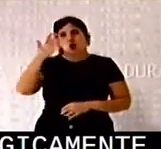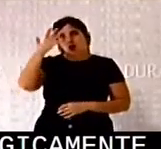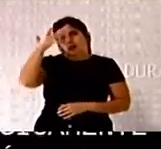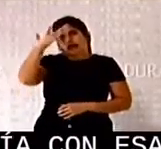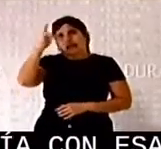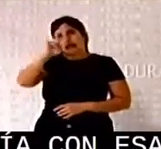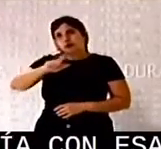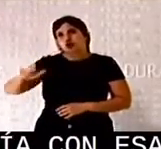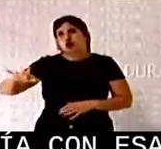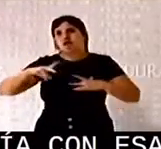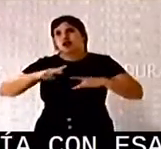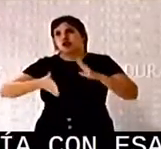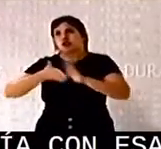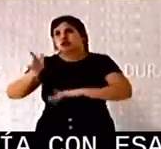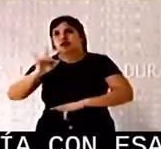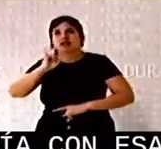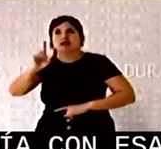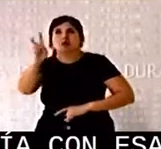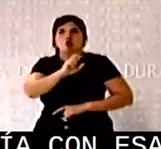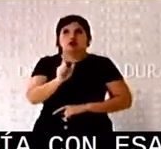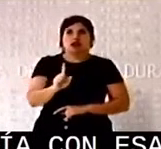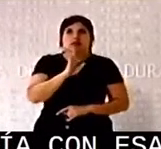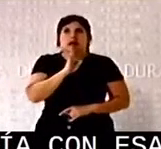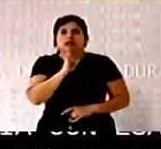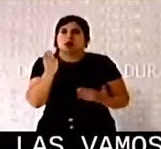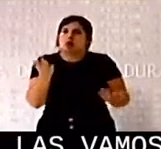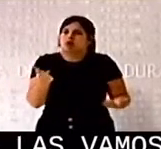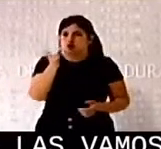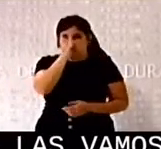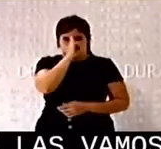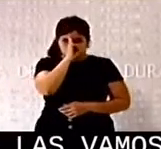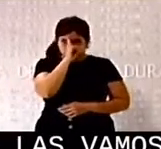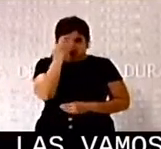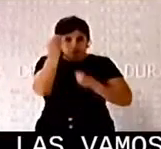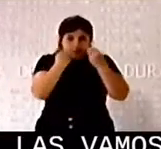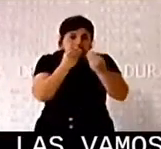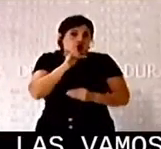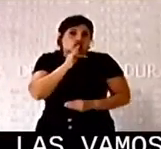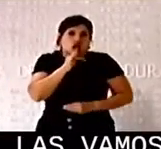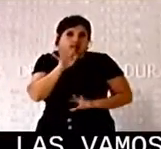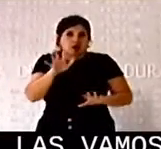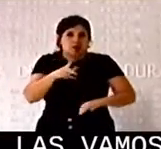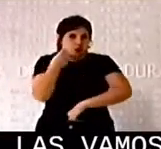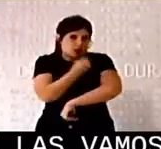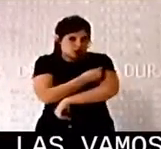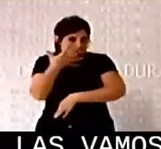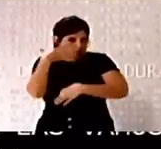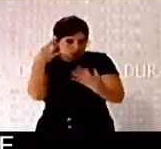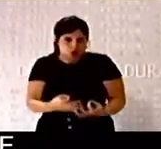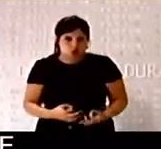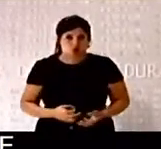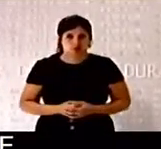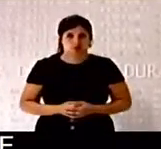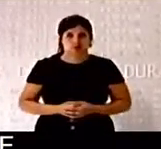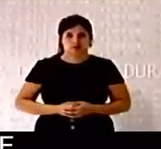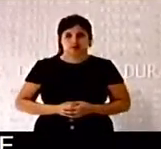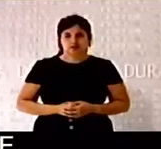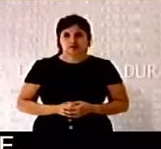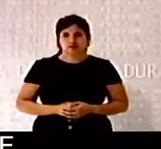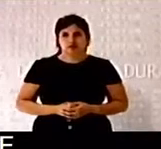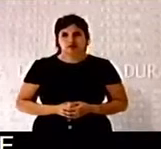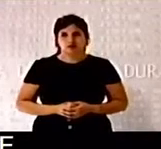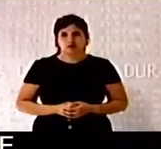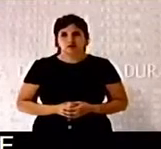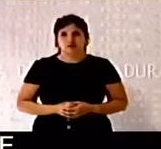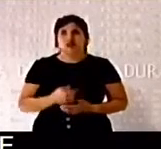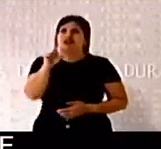personas. Lo que sí puedo asegurar es que las vamos a vacunar, ¿no? Y con la vacuna que se indique, lógicamente. Y luego me